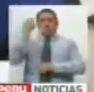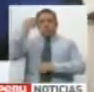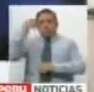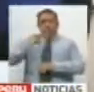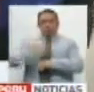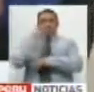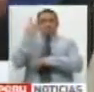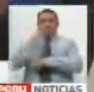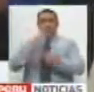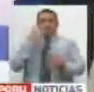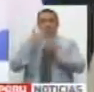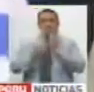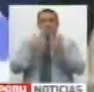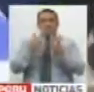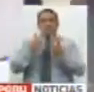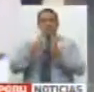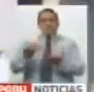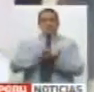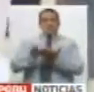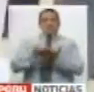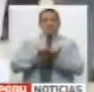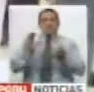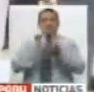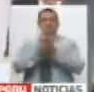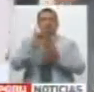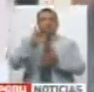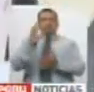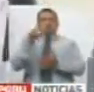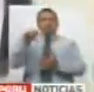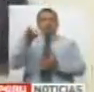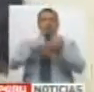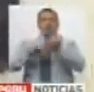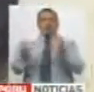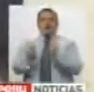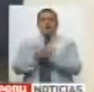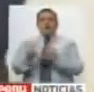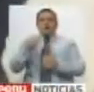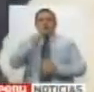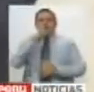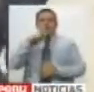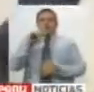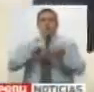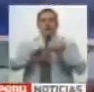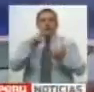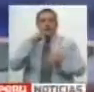campaña. Visitó Sullana y Chulucanas, acompañado de Marisol Espinosa.